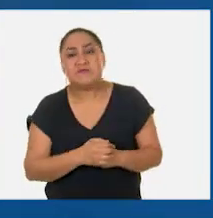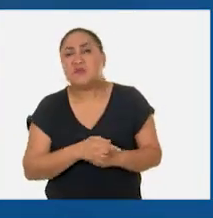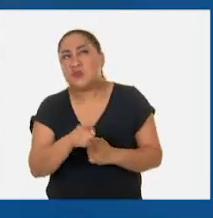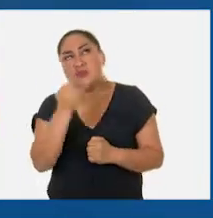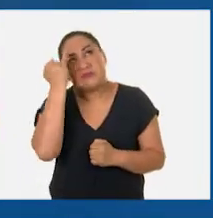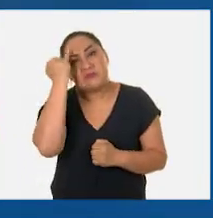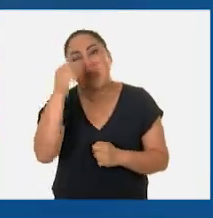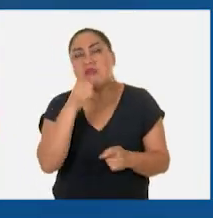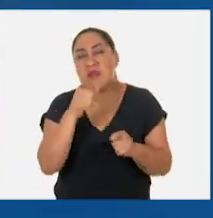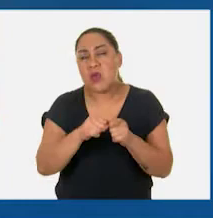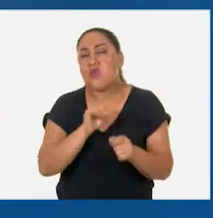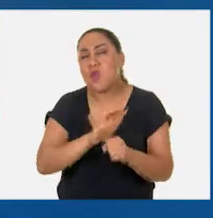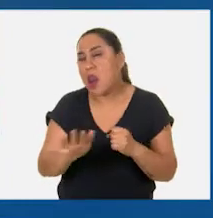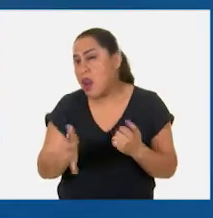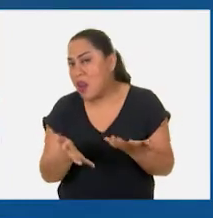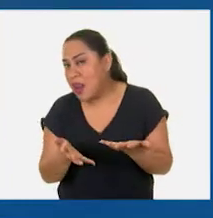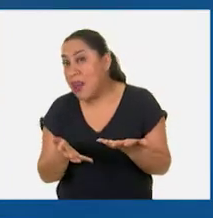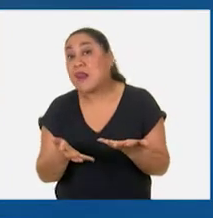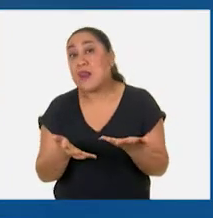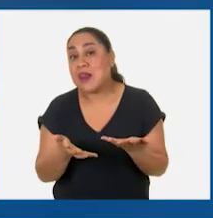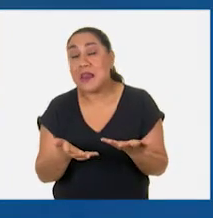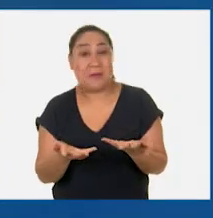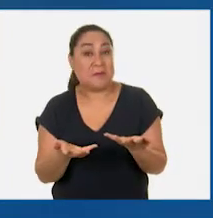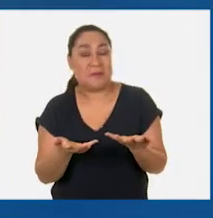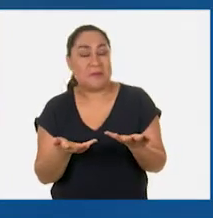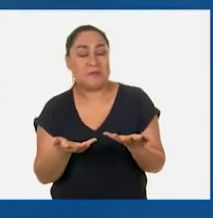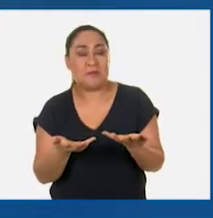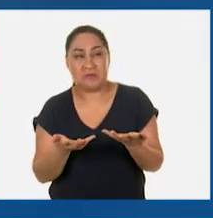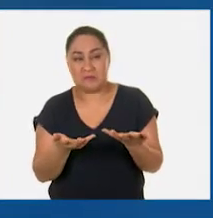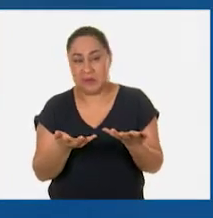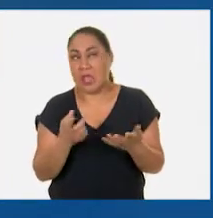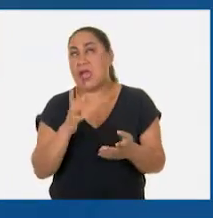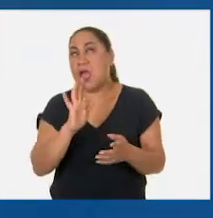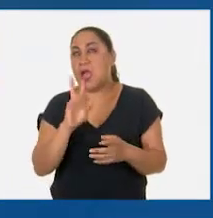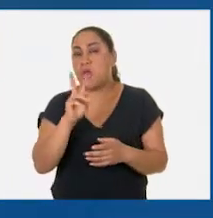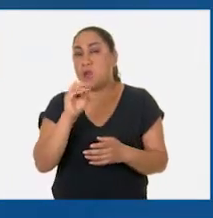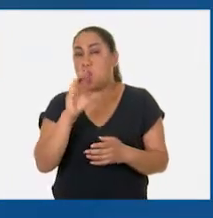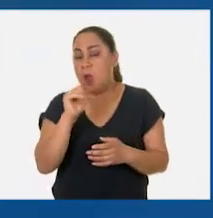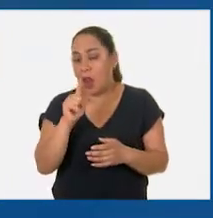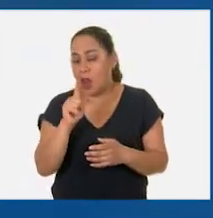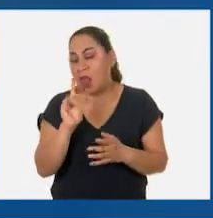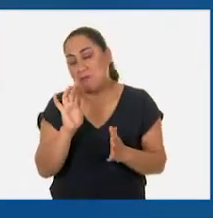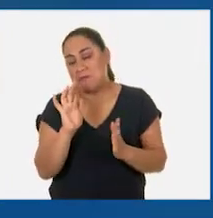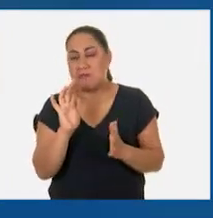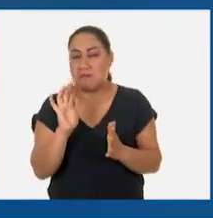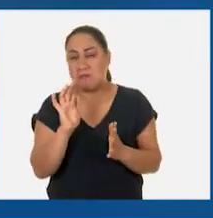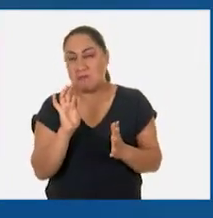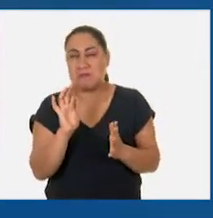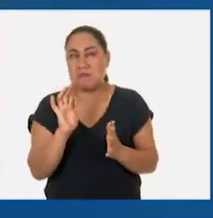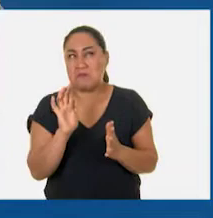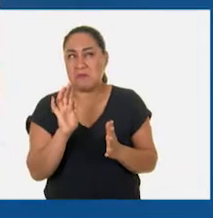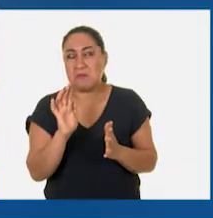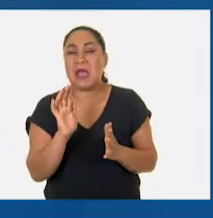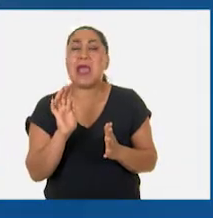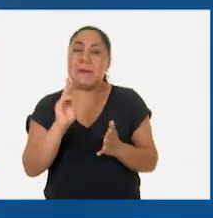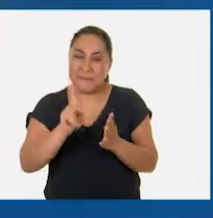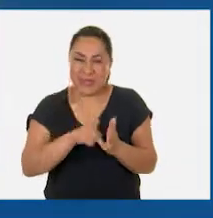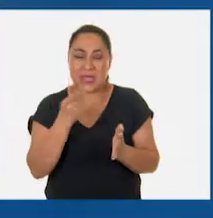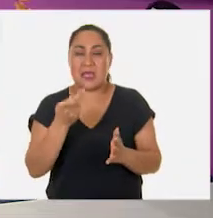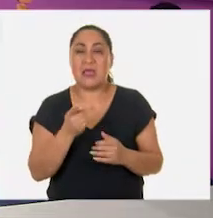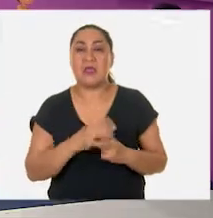podrían escoger? No sé. Bueno, a ver, está funcionando las vocales. Entonces vamos a seguir intentando. Vamos por la O,